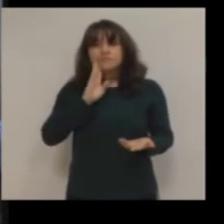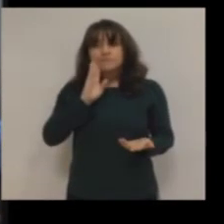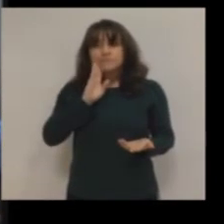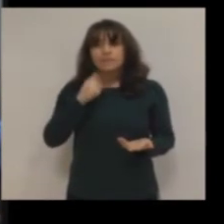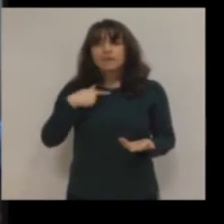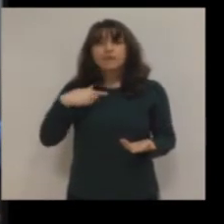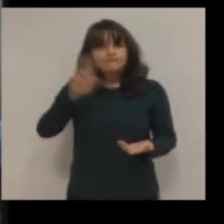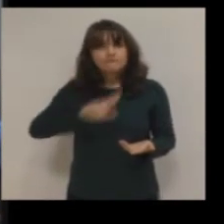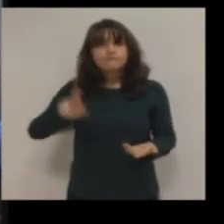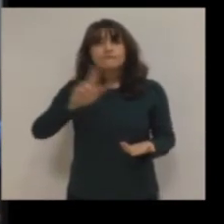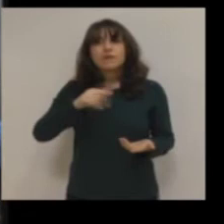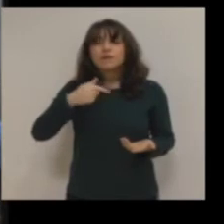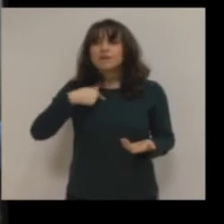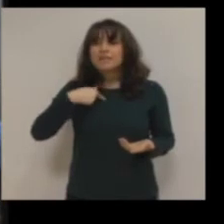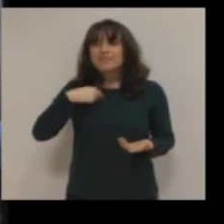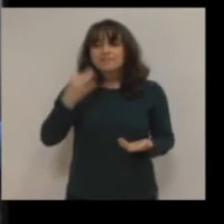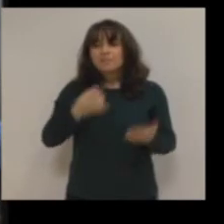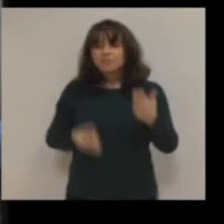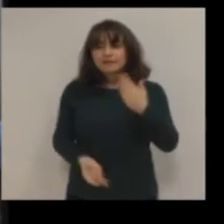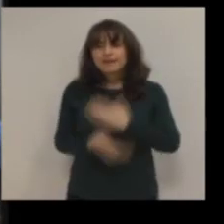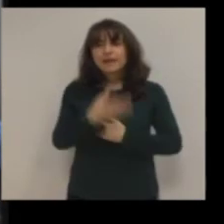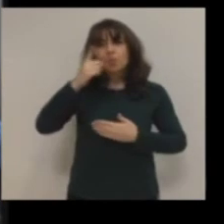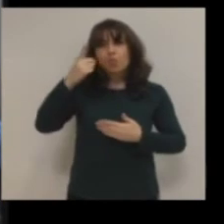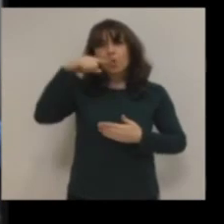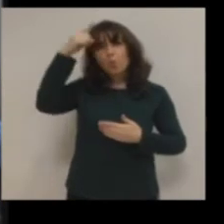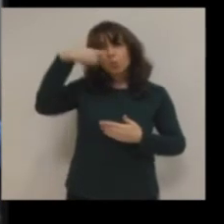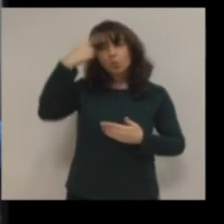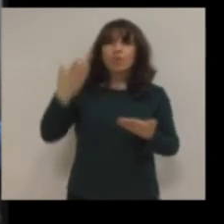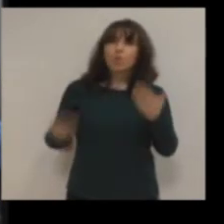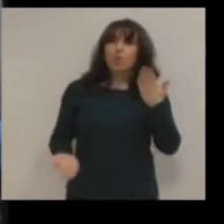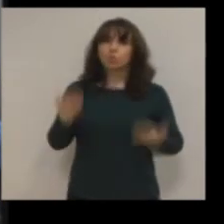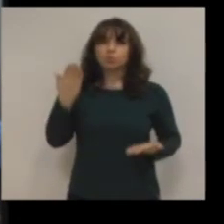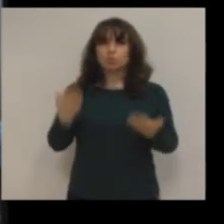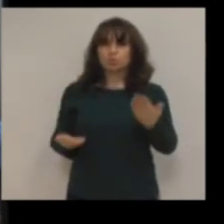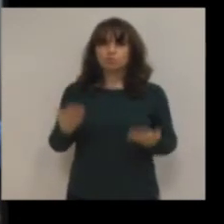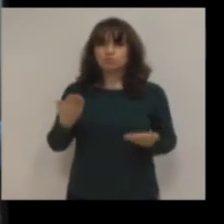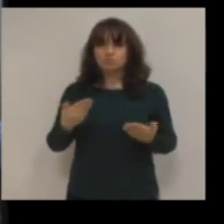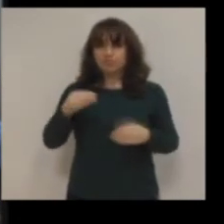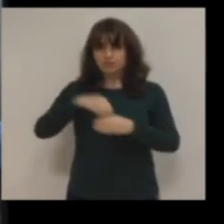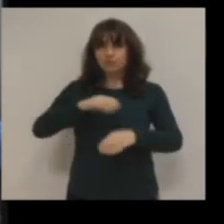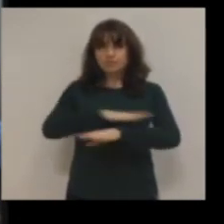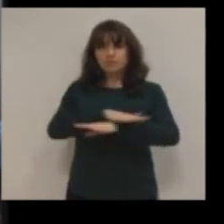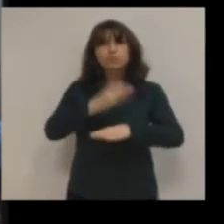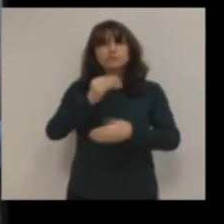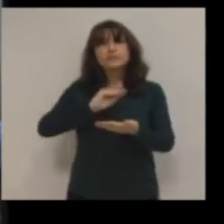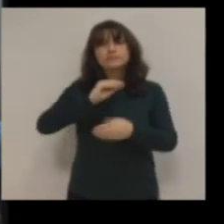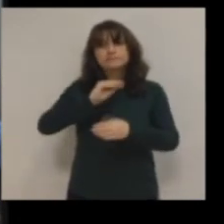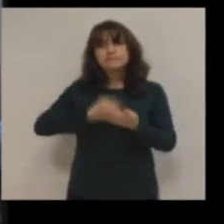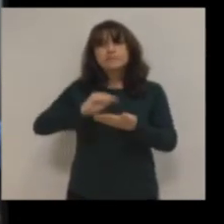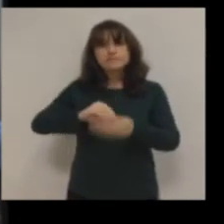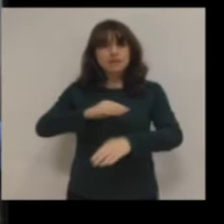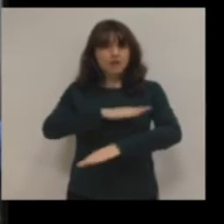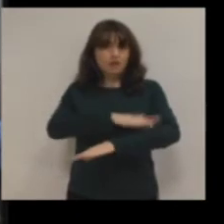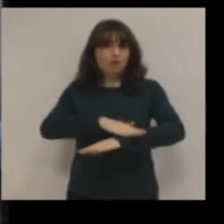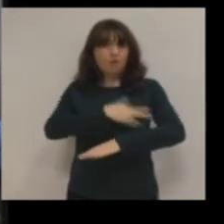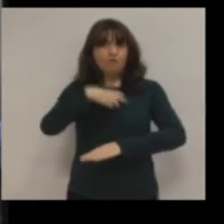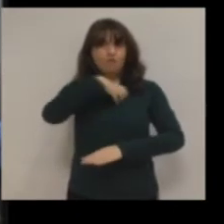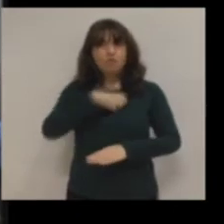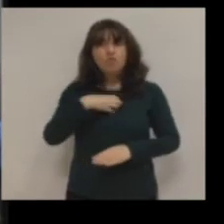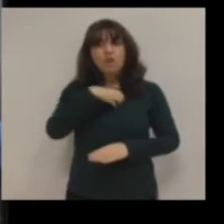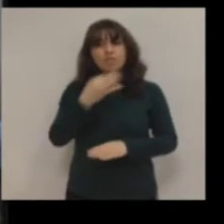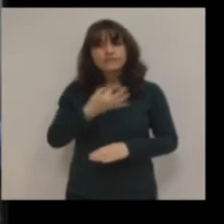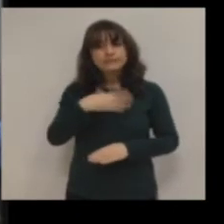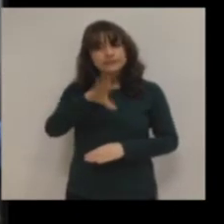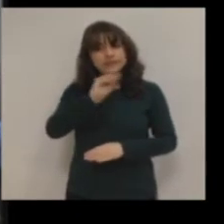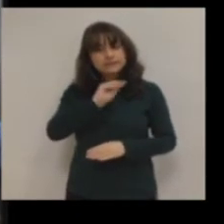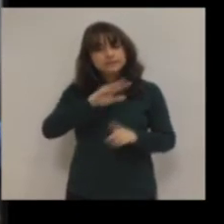diciendo que lo que hay que crear es una cultura de lo justo en la administración, que muchas veces el funcionario tiene que entender circunstancias, tiene que